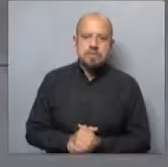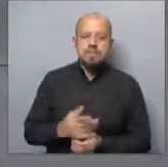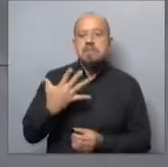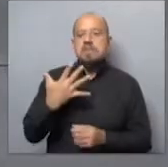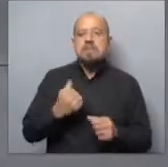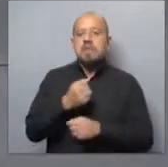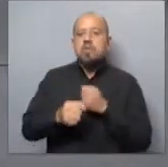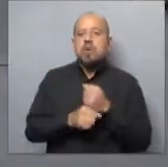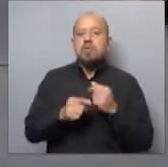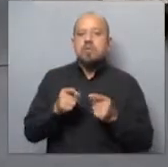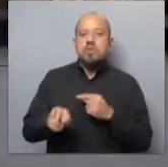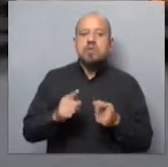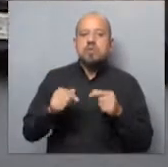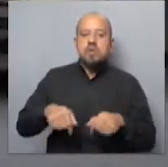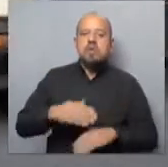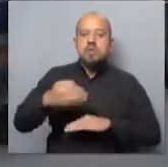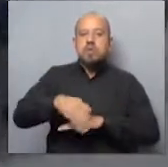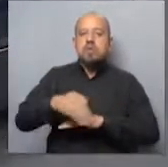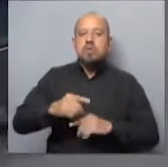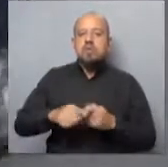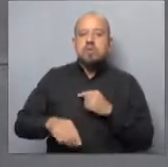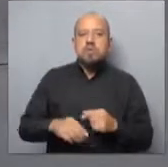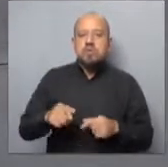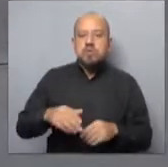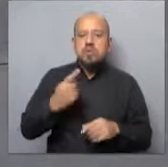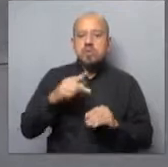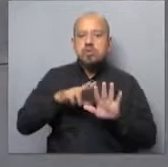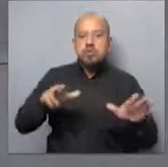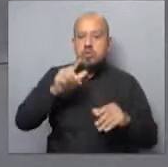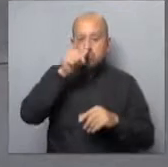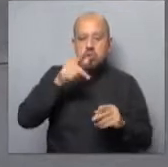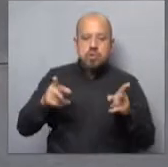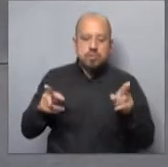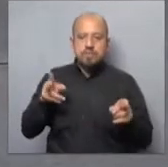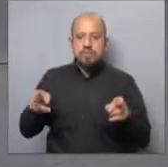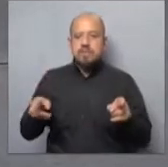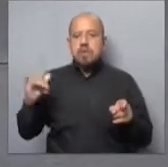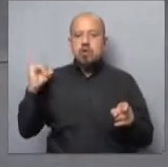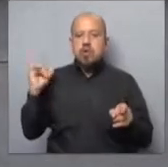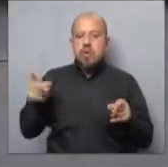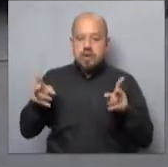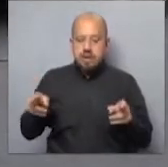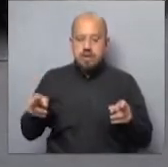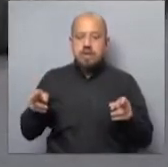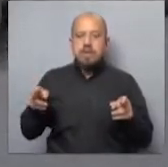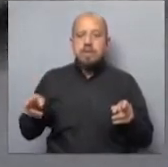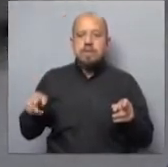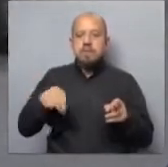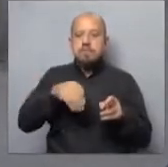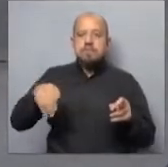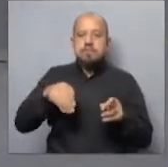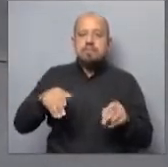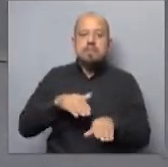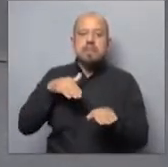Hace 5 años que Graciela Rodríguez, en esta cuadra de Julio Herrera y Oves, entre 18 y Colonia, es cuidacoche. Es una de las tantas cuidacoches que tiene la ciudad